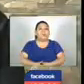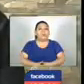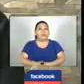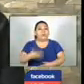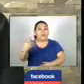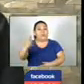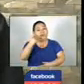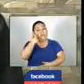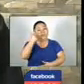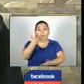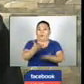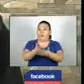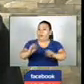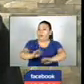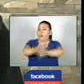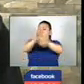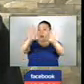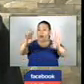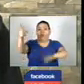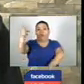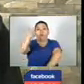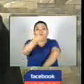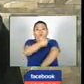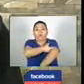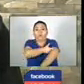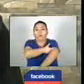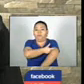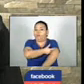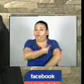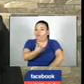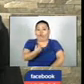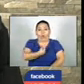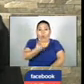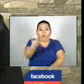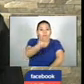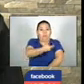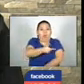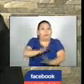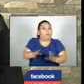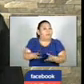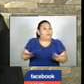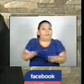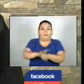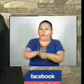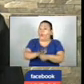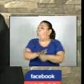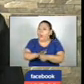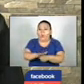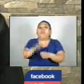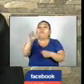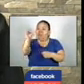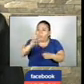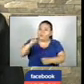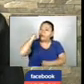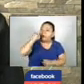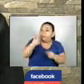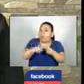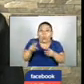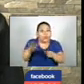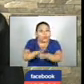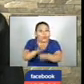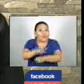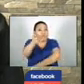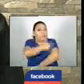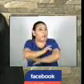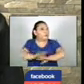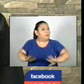ha quedado demostrado es que la vacunación por sí misma no es la solución, es parte de la solución y